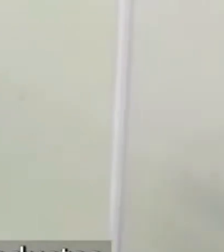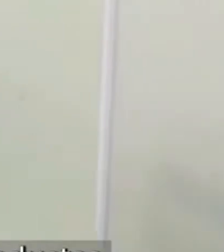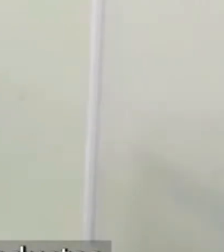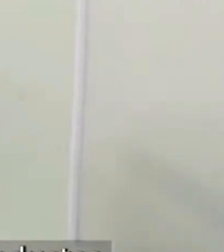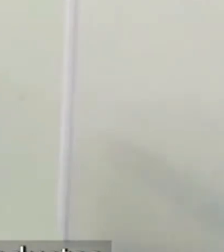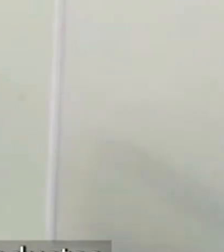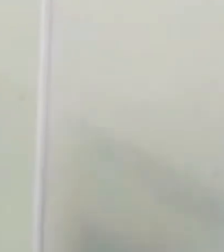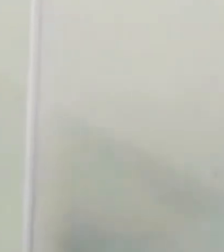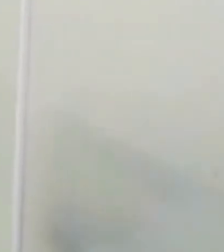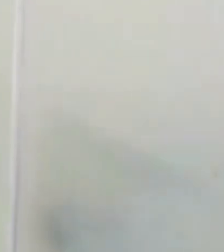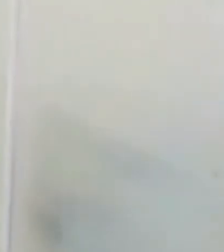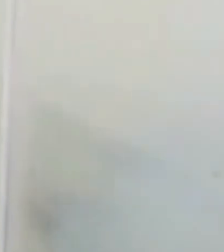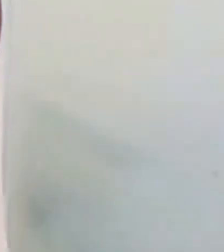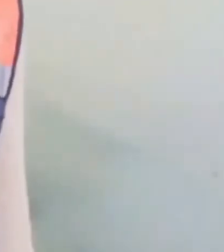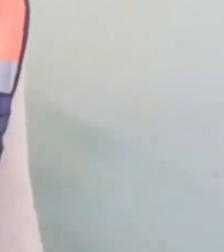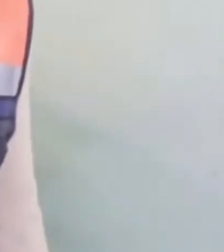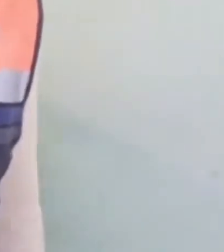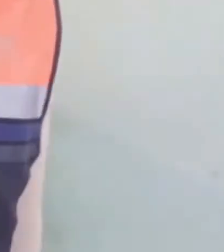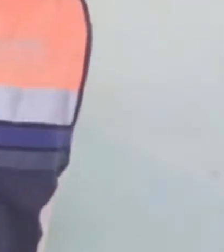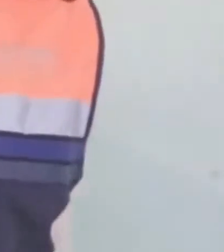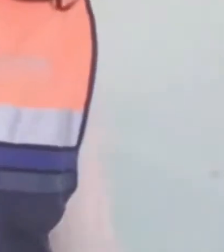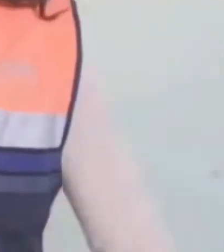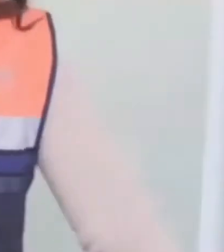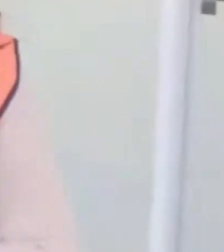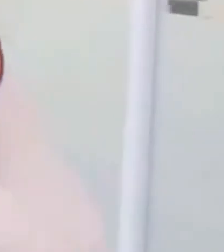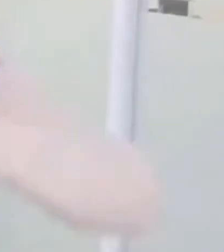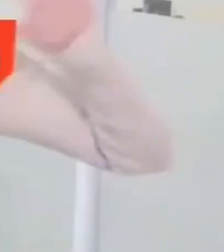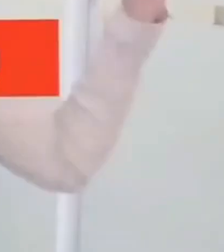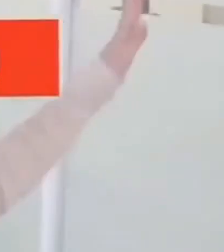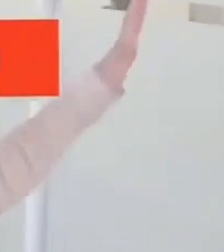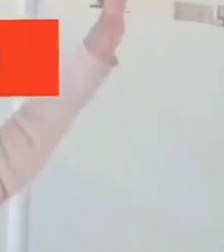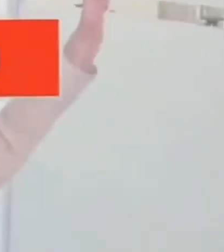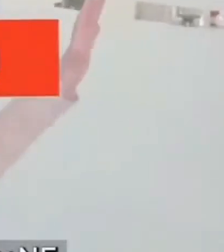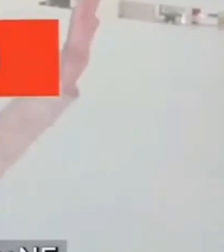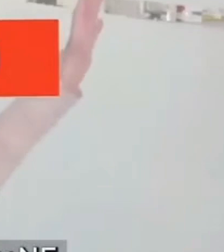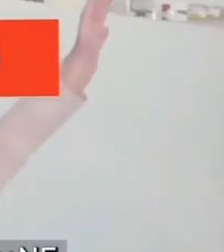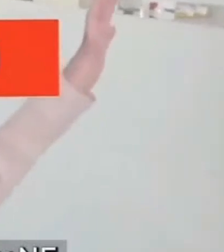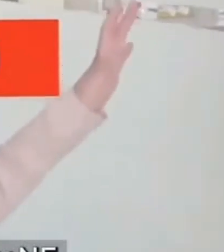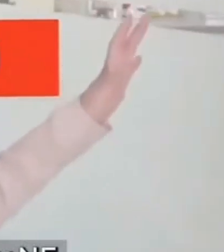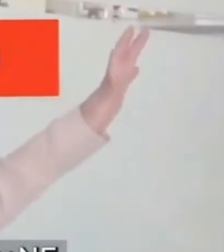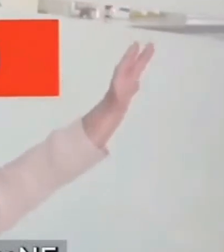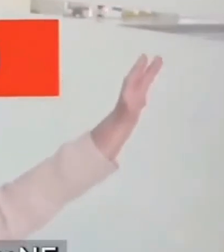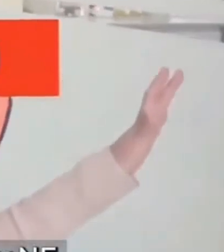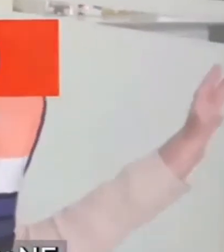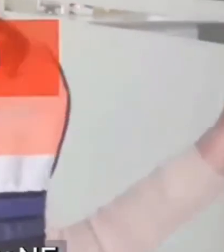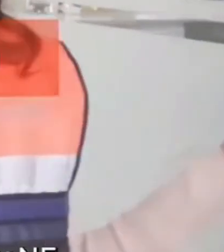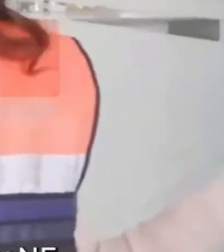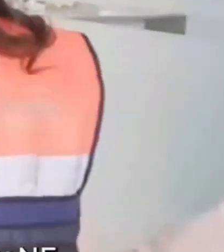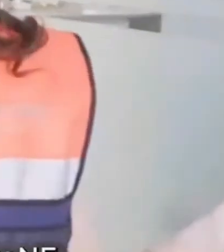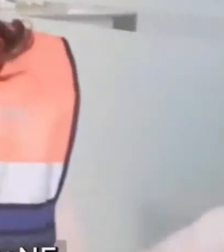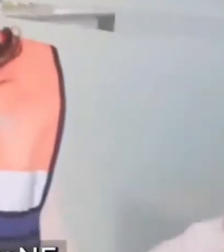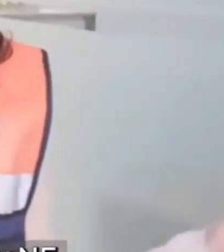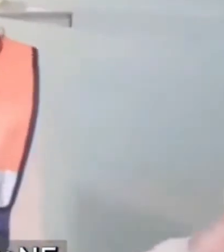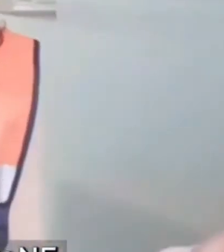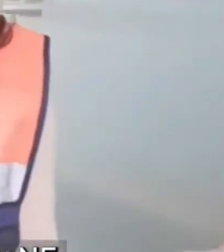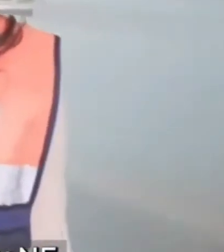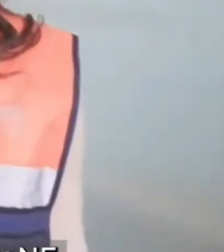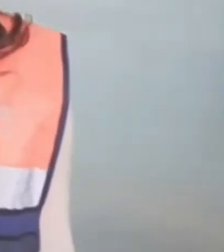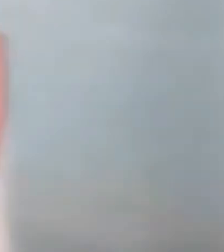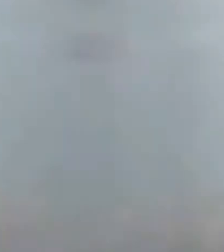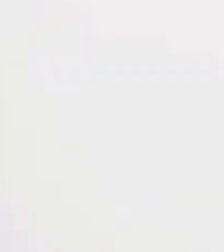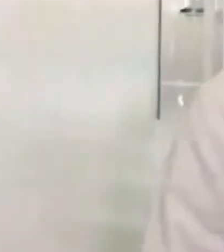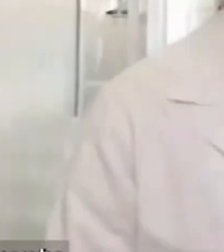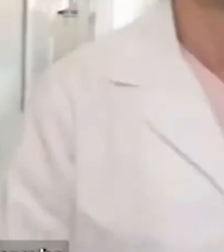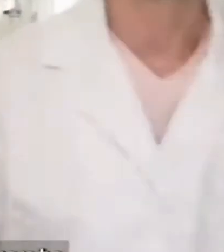daño de estos productos. Es así que decidimos cancelar el registro sanitario de Redotex y Redotex